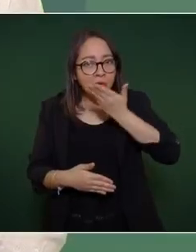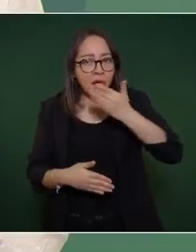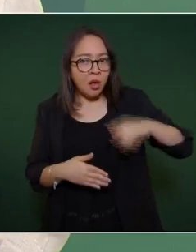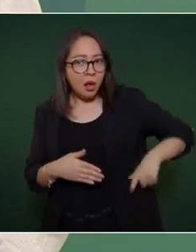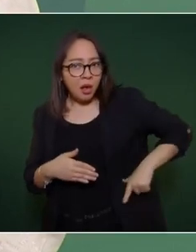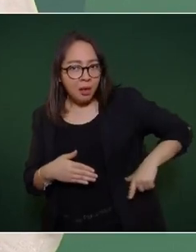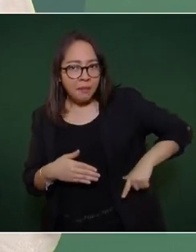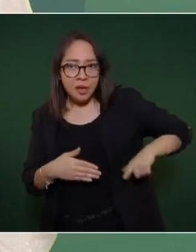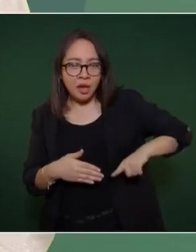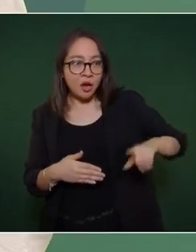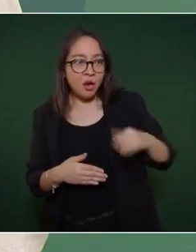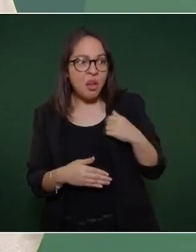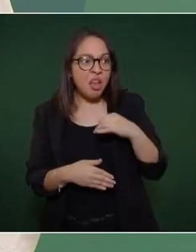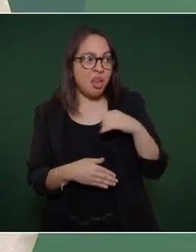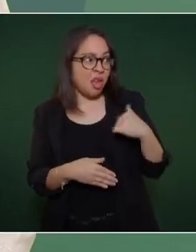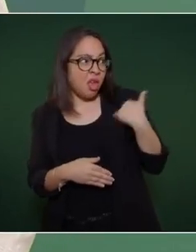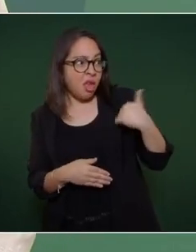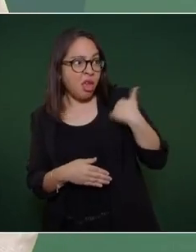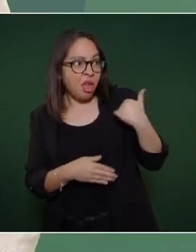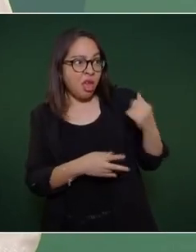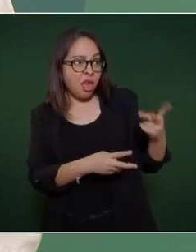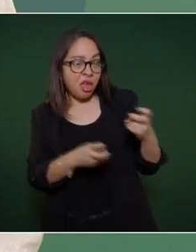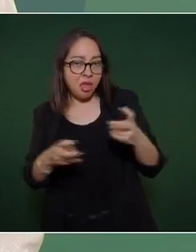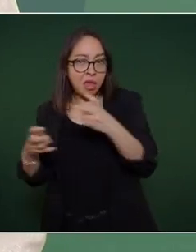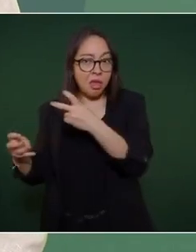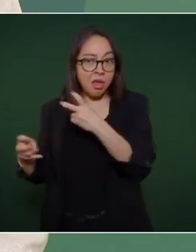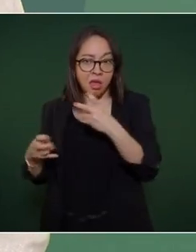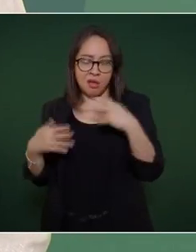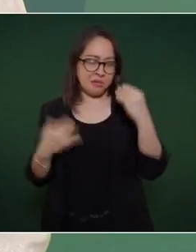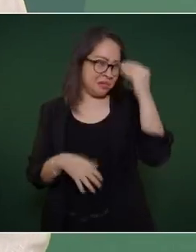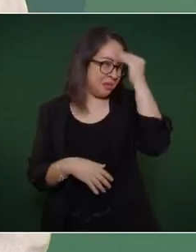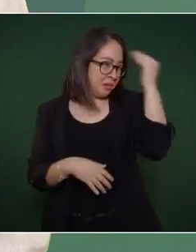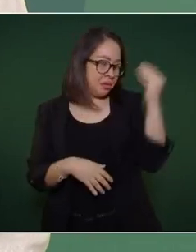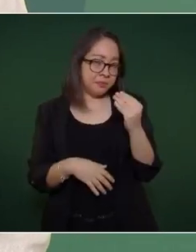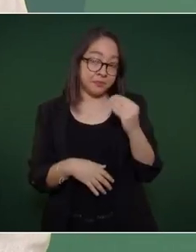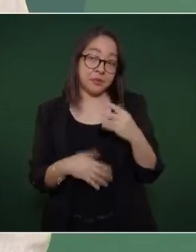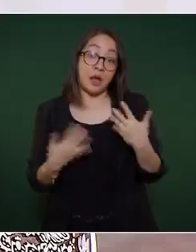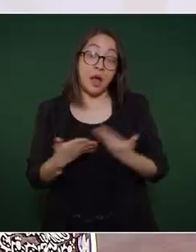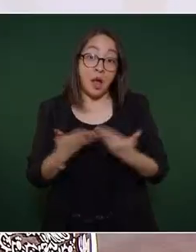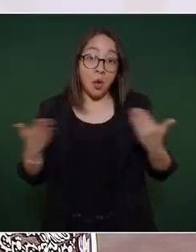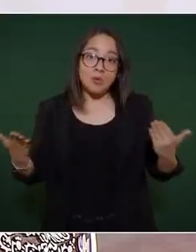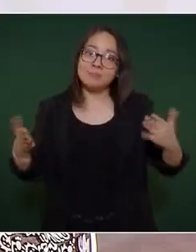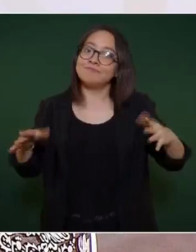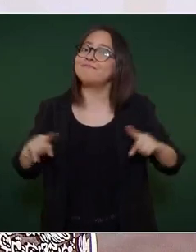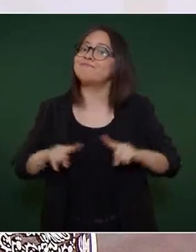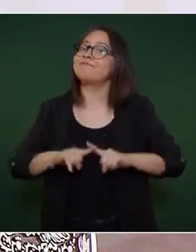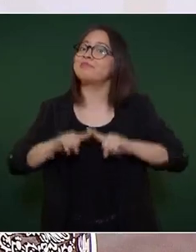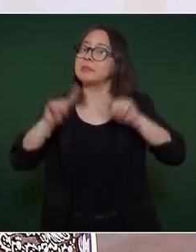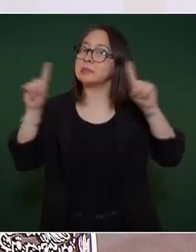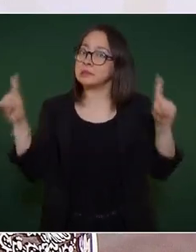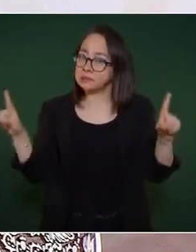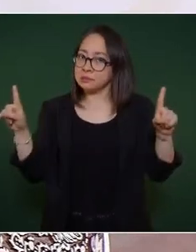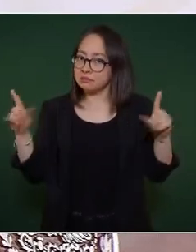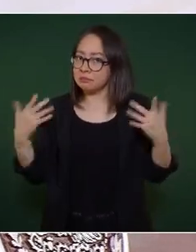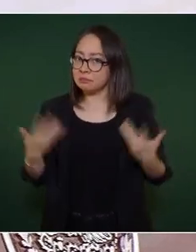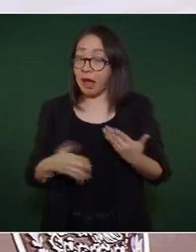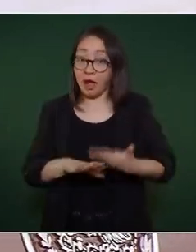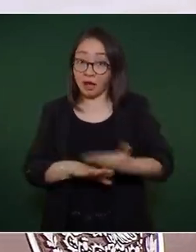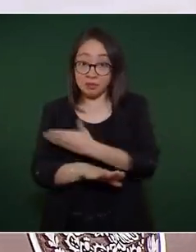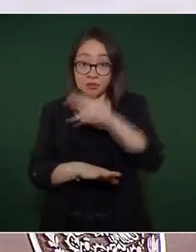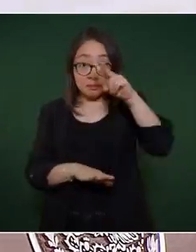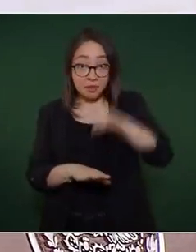Afortunadamente ya todo esto está quedando atrás. Antes robaban y ni siquiera